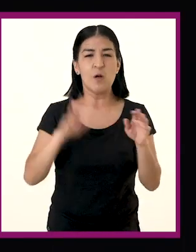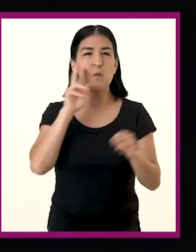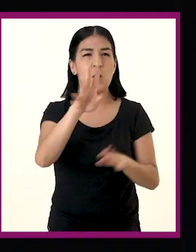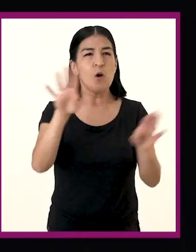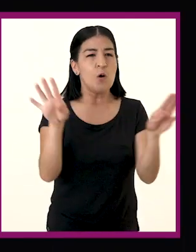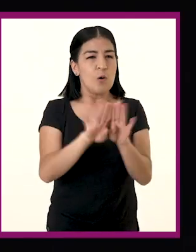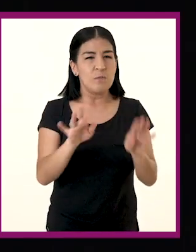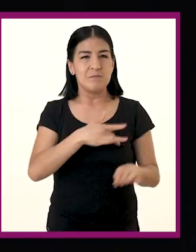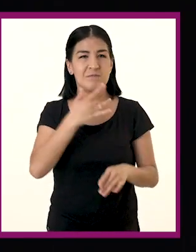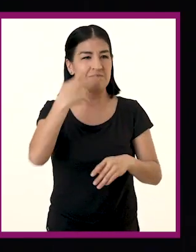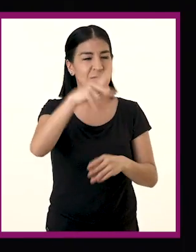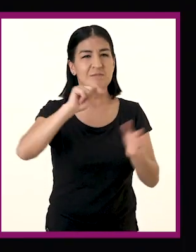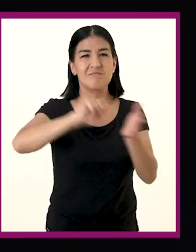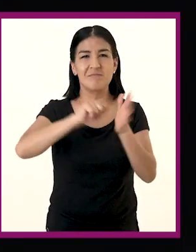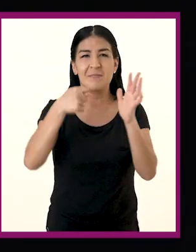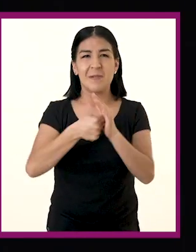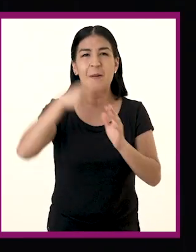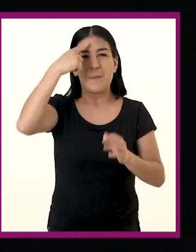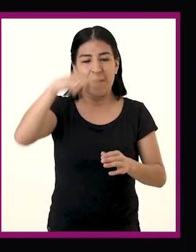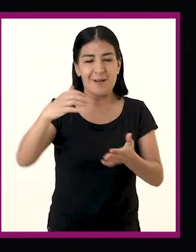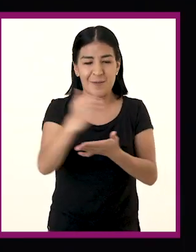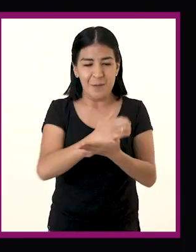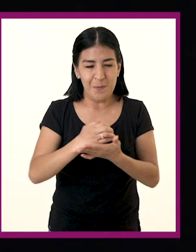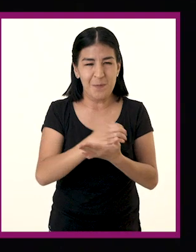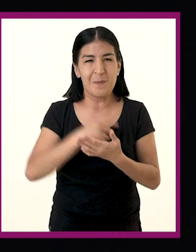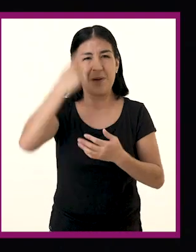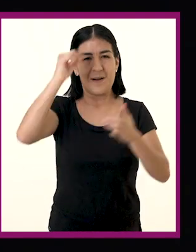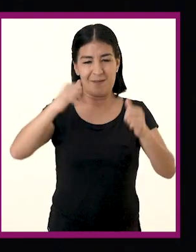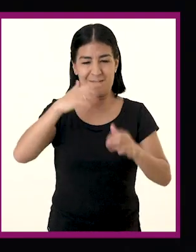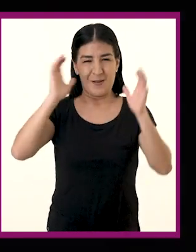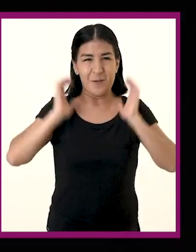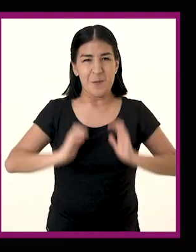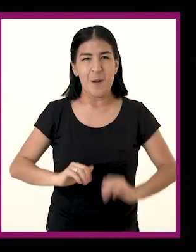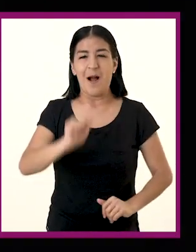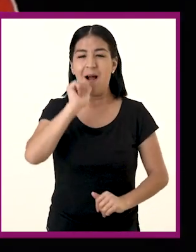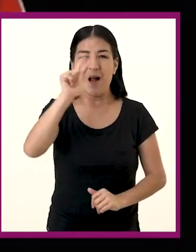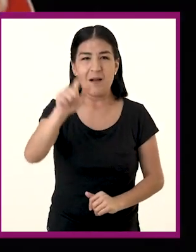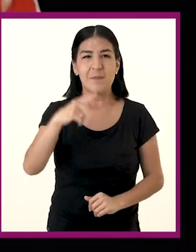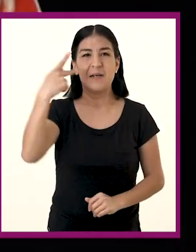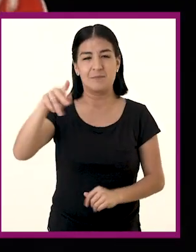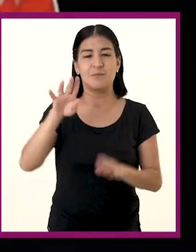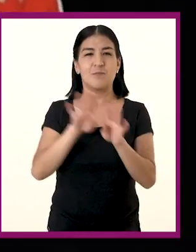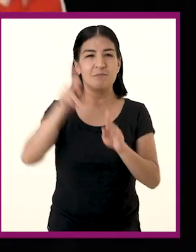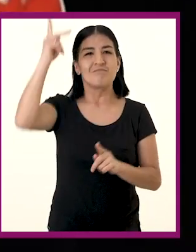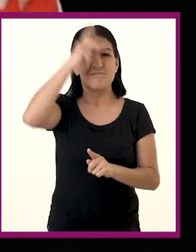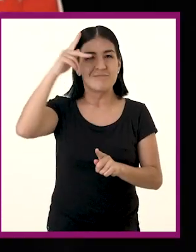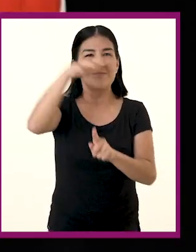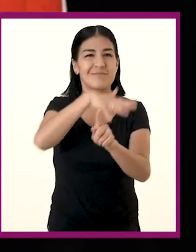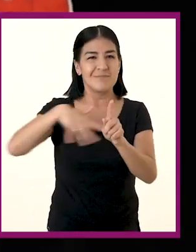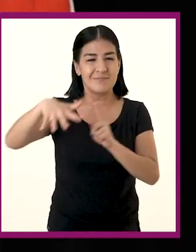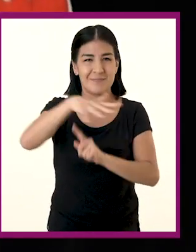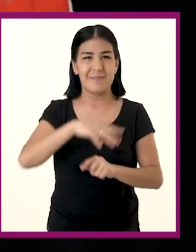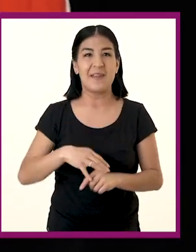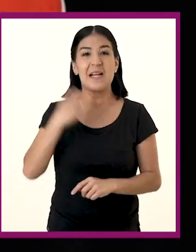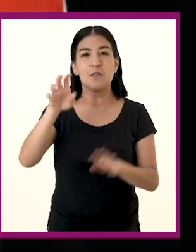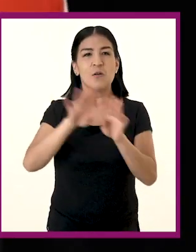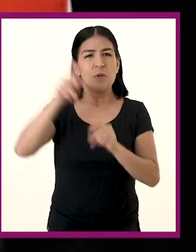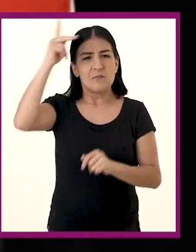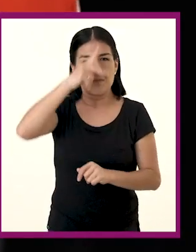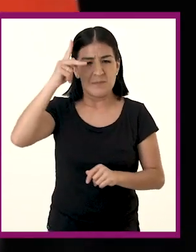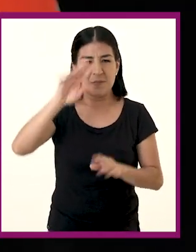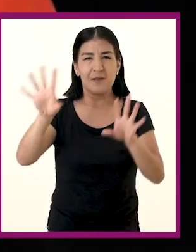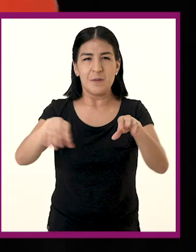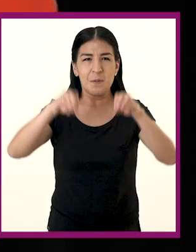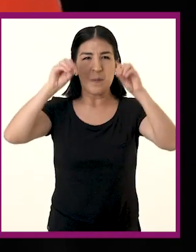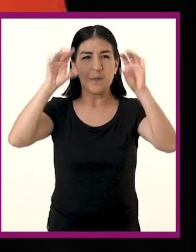Esto finalmente desembocaría en una técnica curativa propuesta y creada por él, denominada psicomagia.